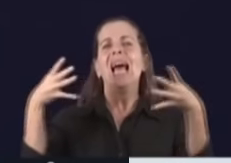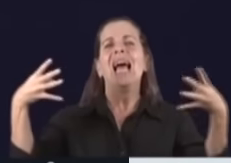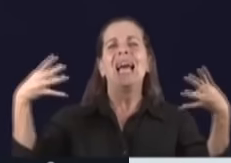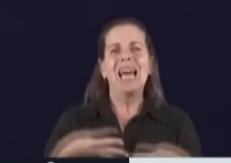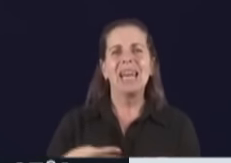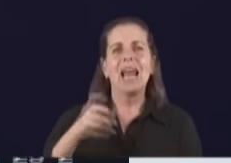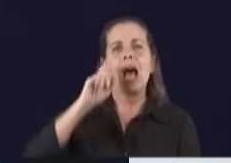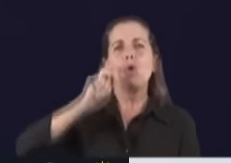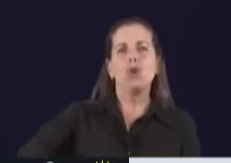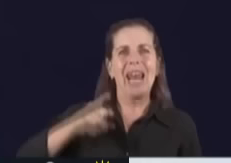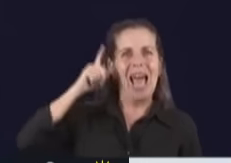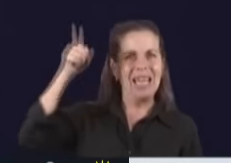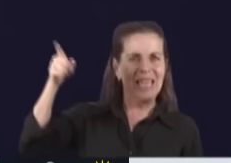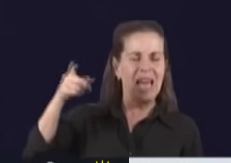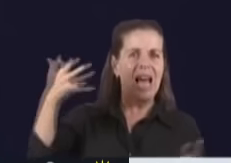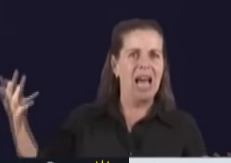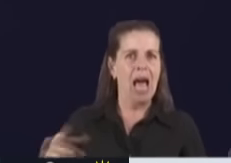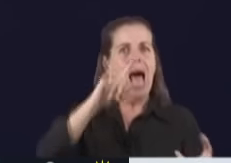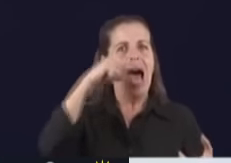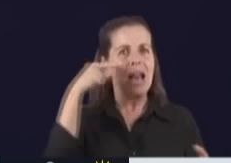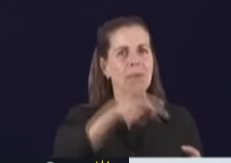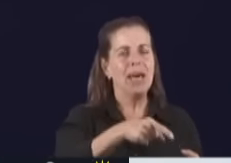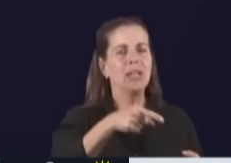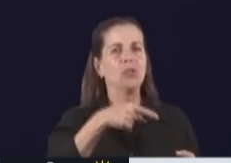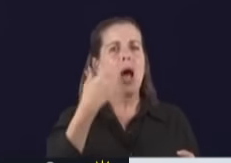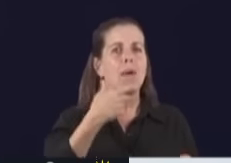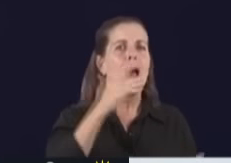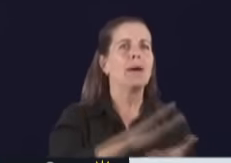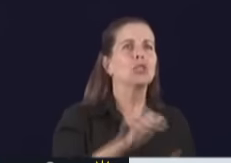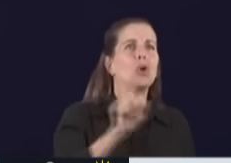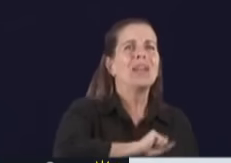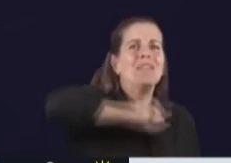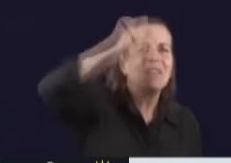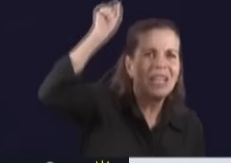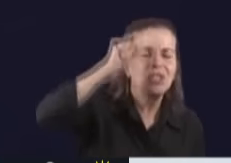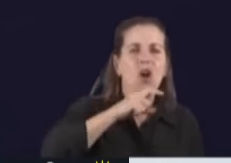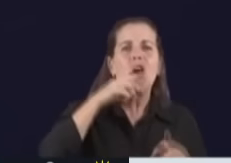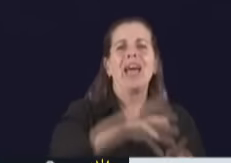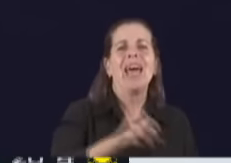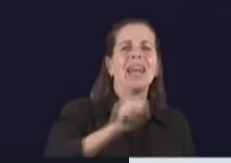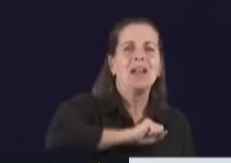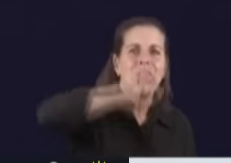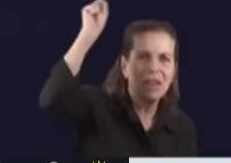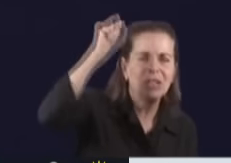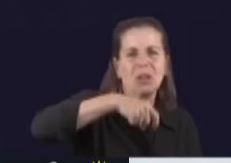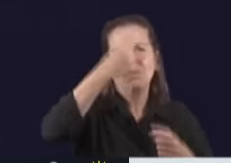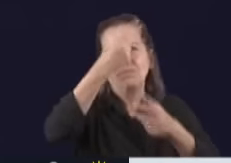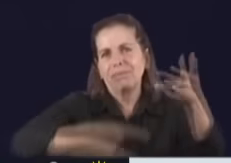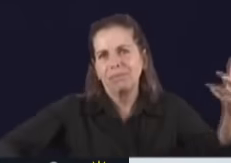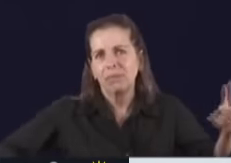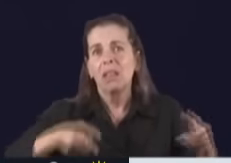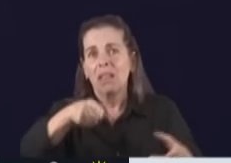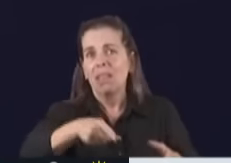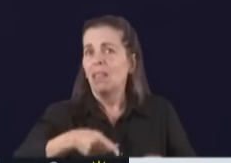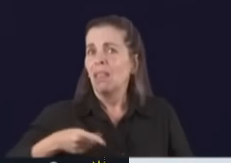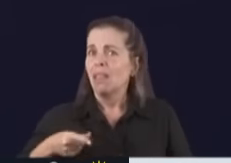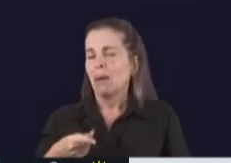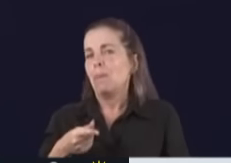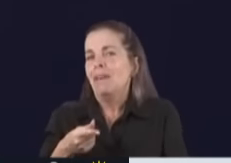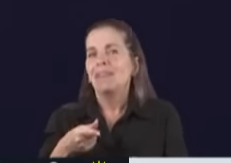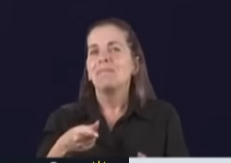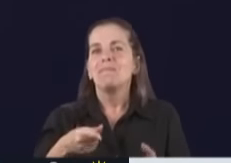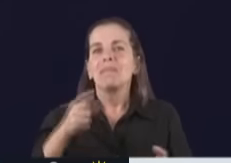inicio de la guerra contra la inflación, combatían la violencia de género inaugurando bancos rojos, impusieron el lenguaje inclusivo para todos los documentos del